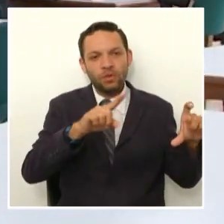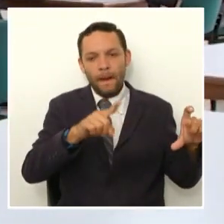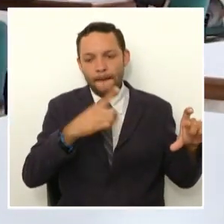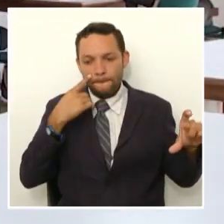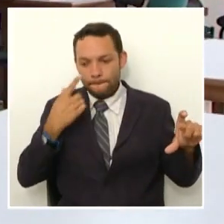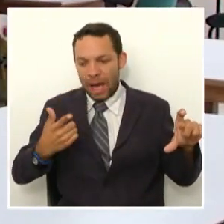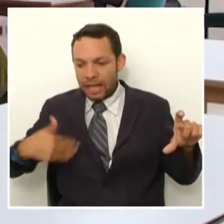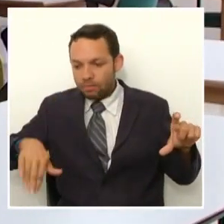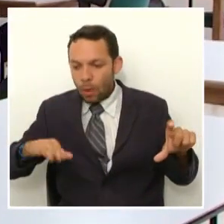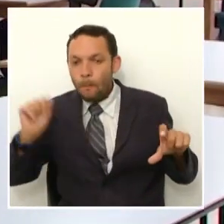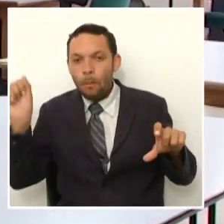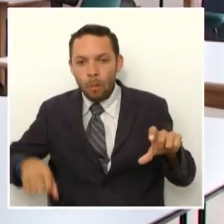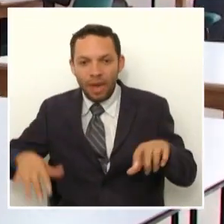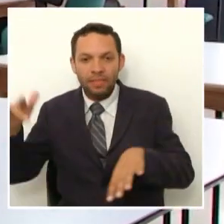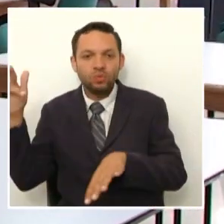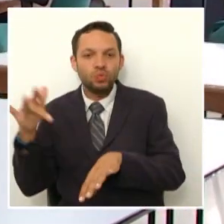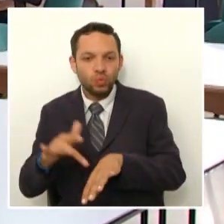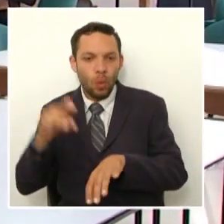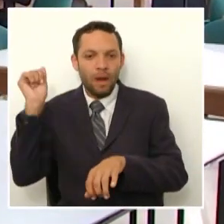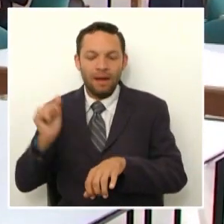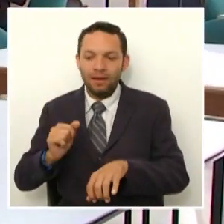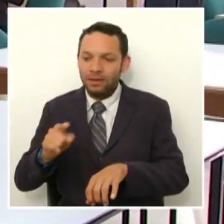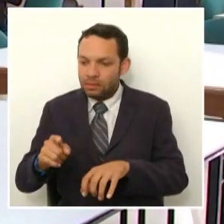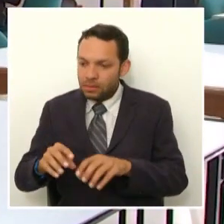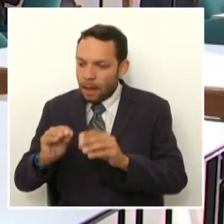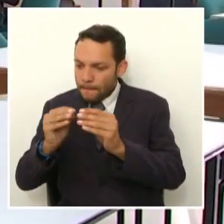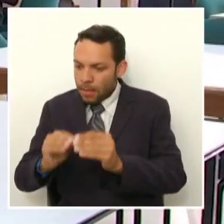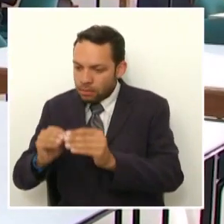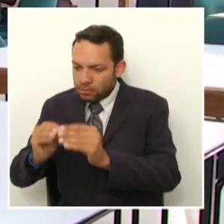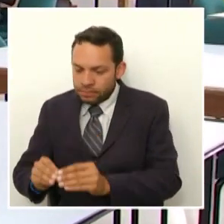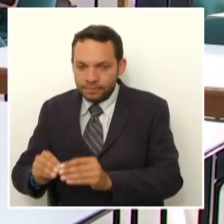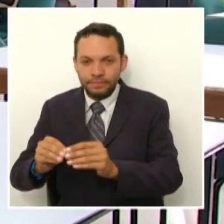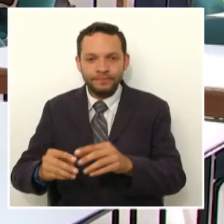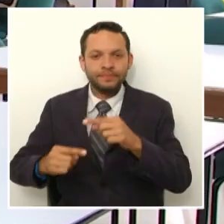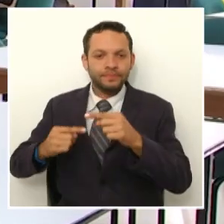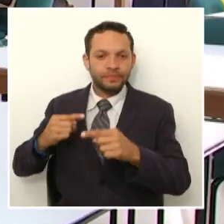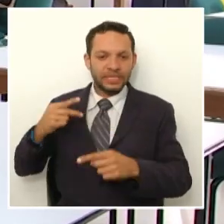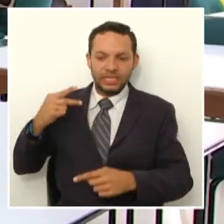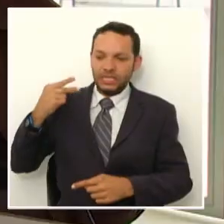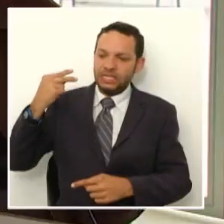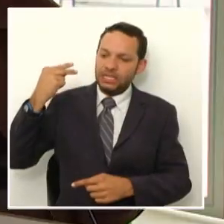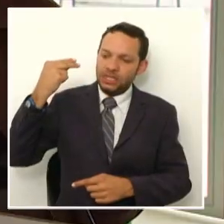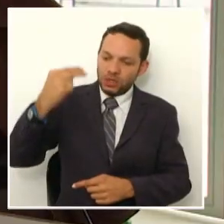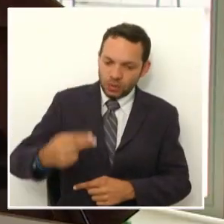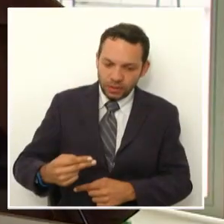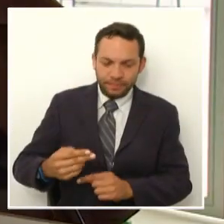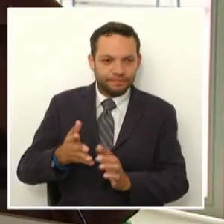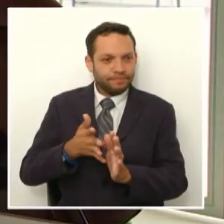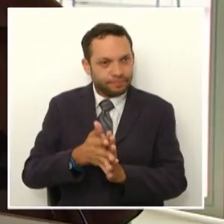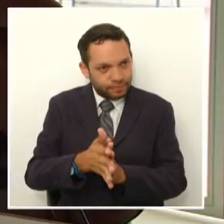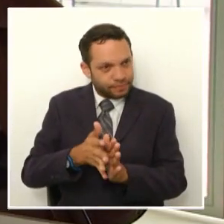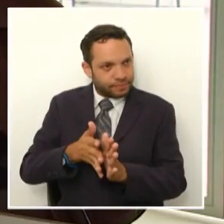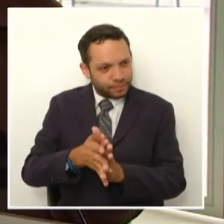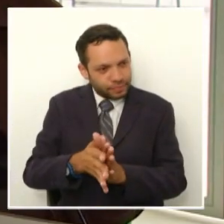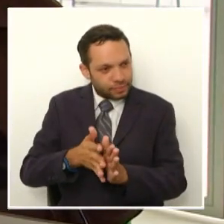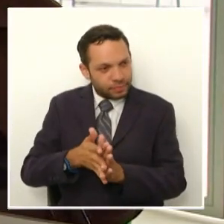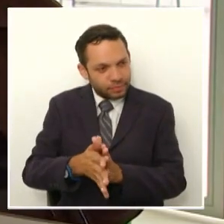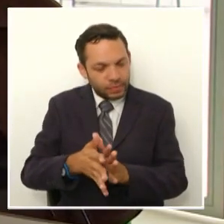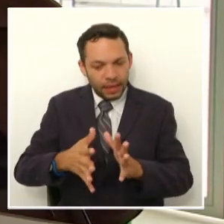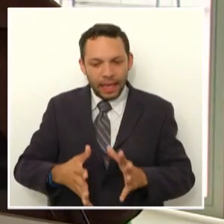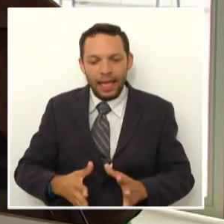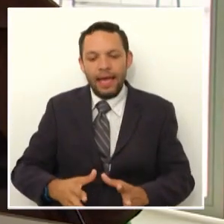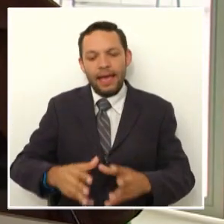cierto? Estamos describiendo la historia de cada uno de ellos también, ¿cierto? Estamos escribiéndola, reconociéndolos